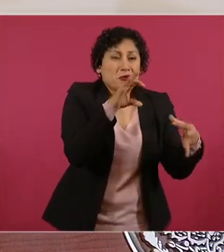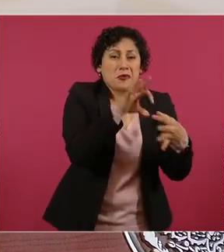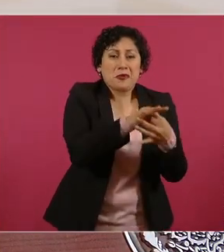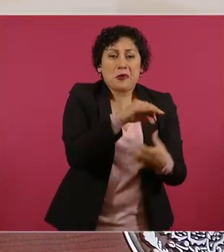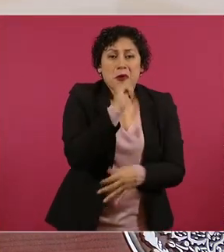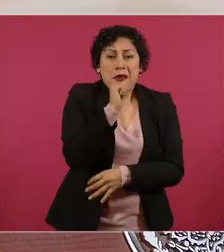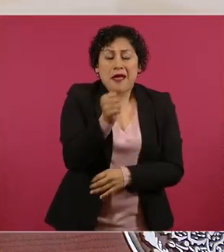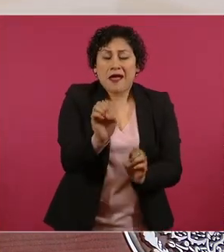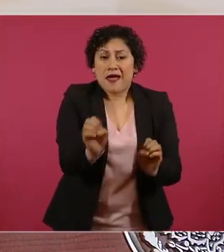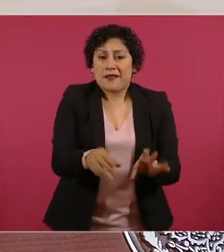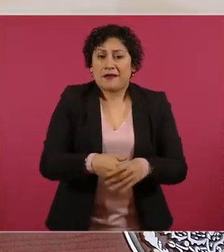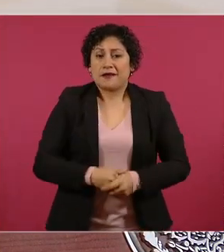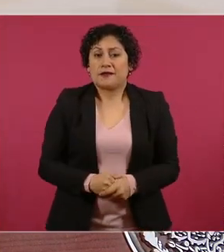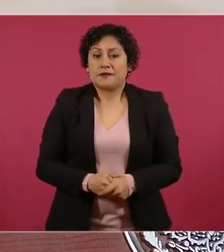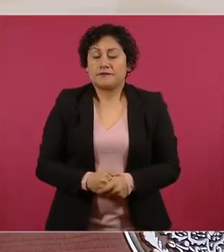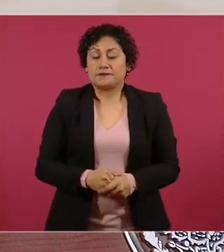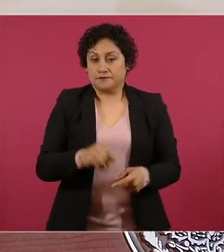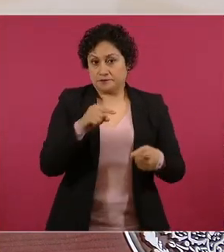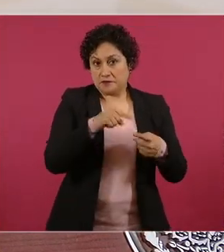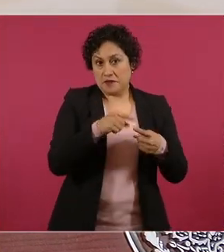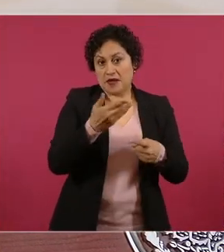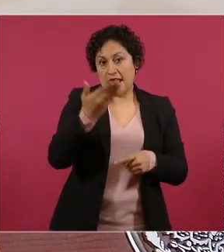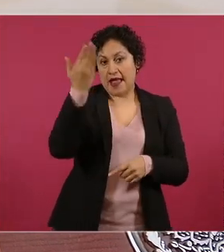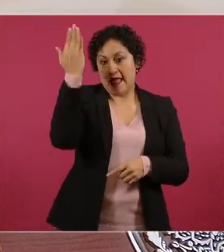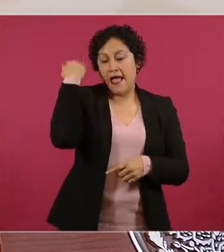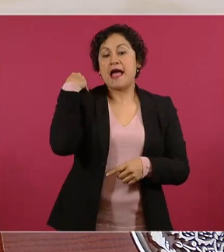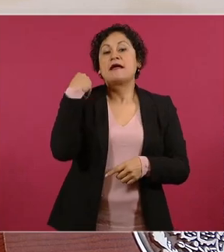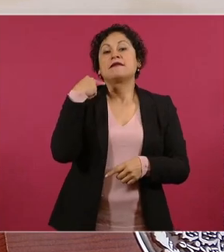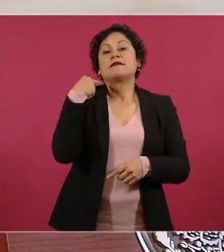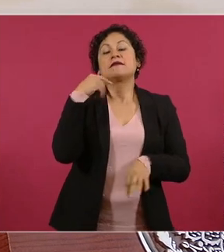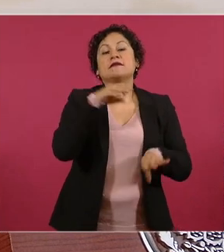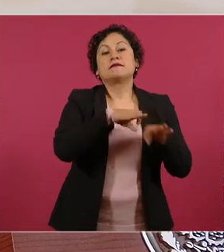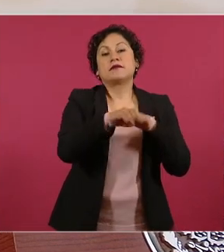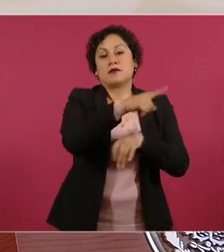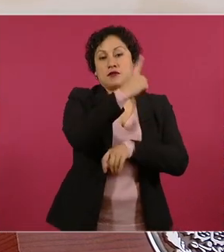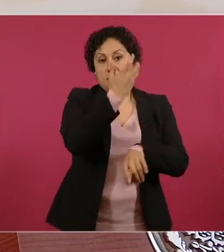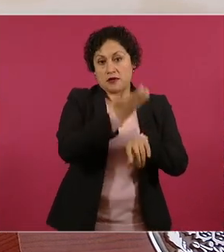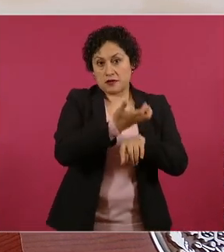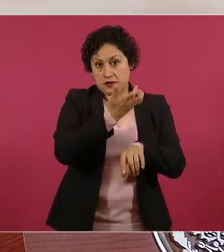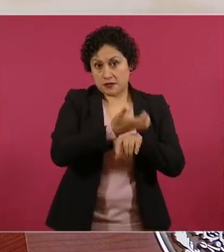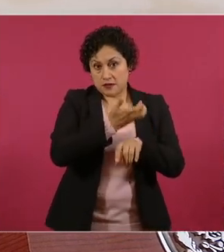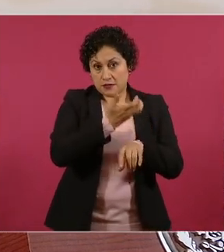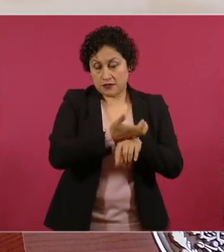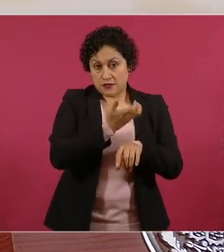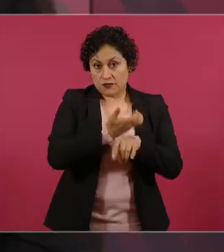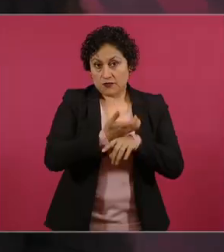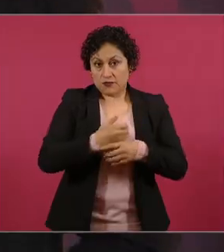Trabajó en Estados Unidos en